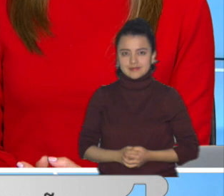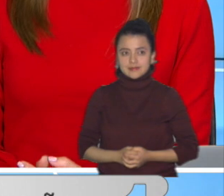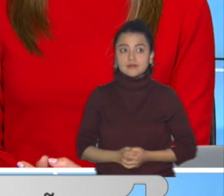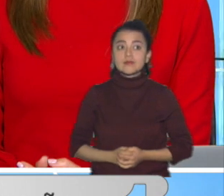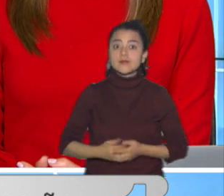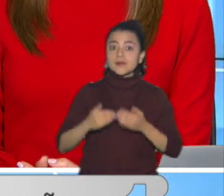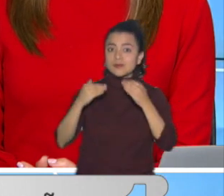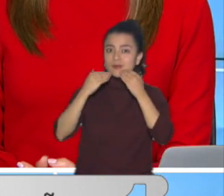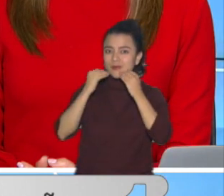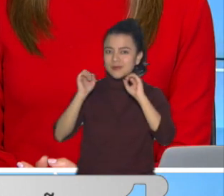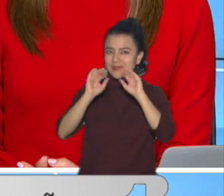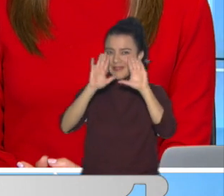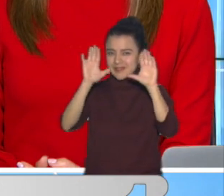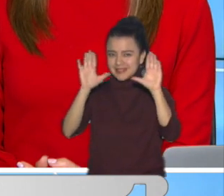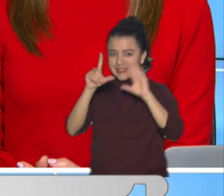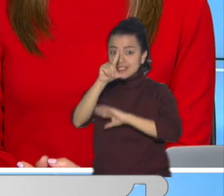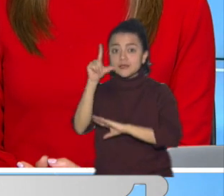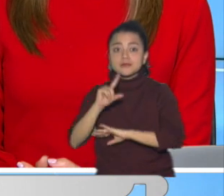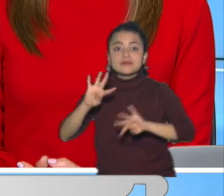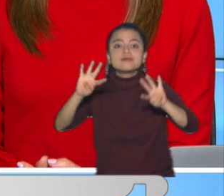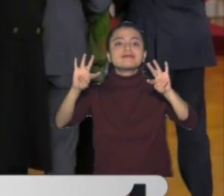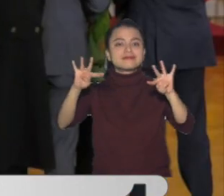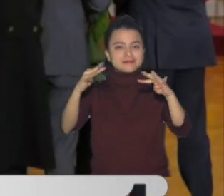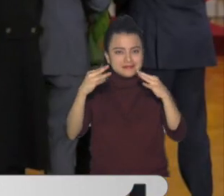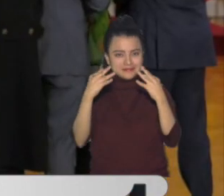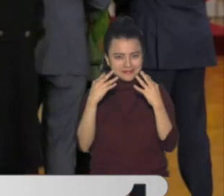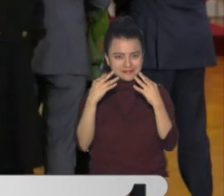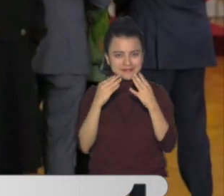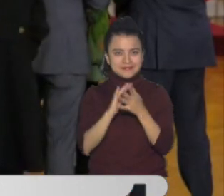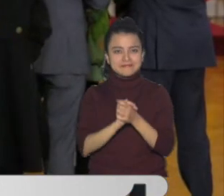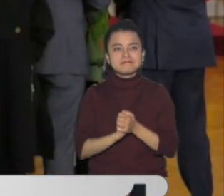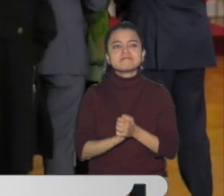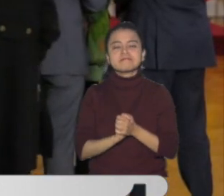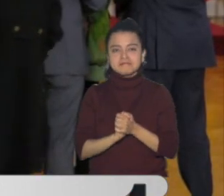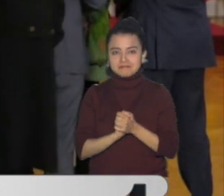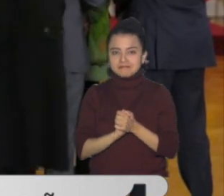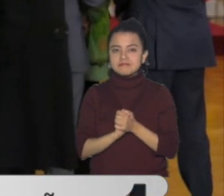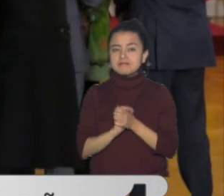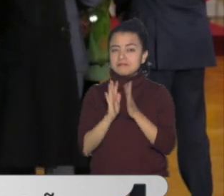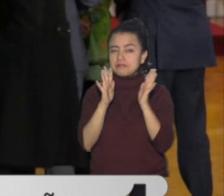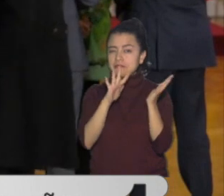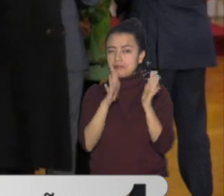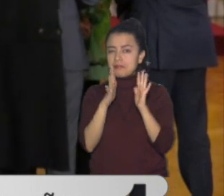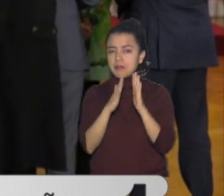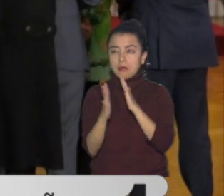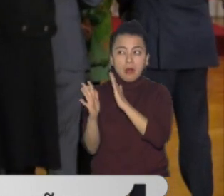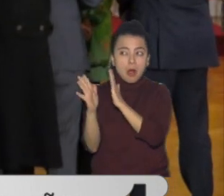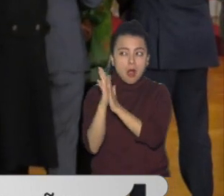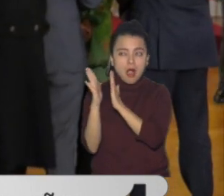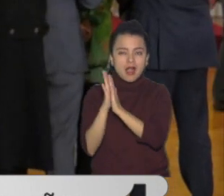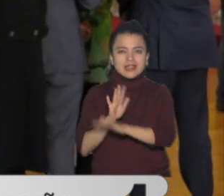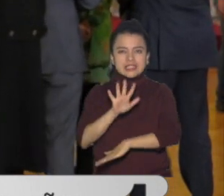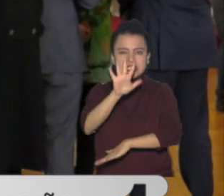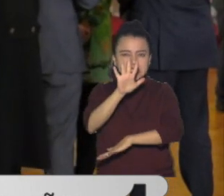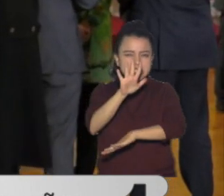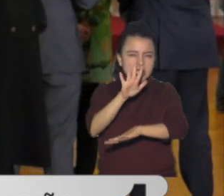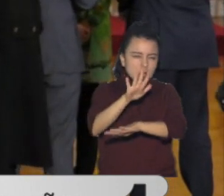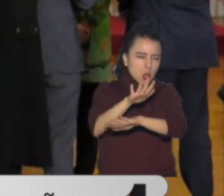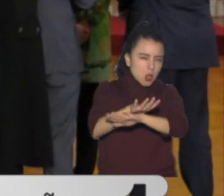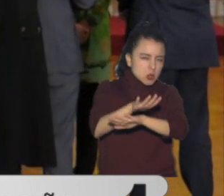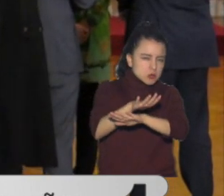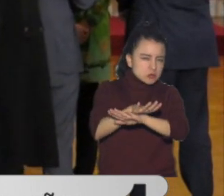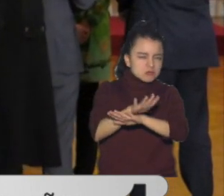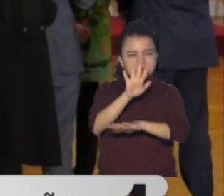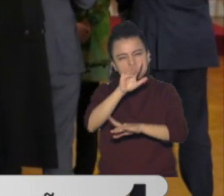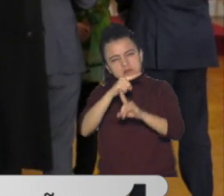Muy buenos días, Luisa, Fernanda y televidentes. Mire, hemos conocido que sería sobre las 5:30 de la tarde aquí en la Casa